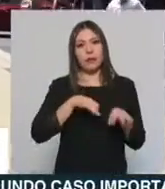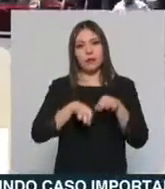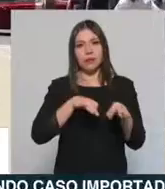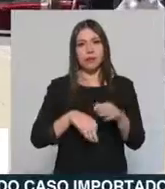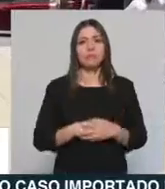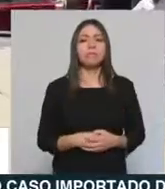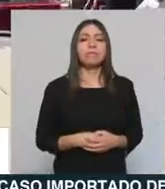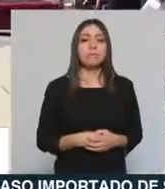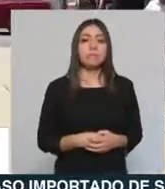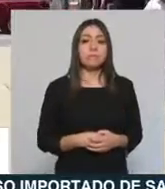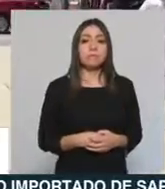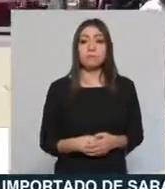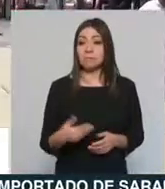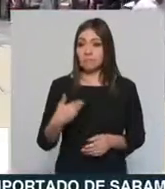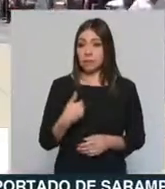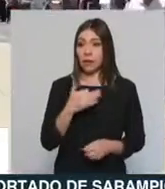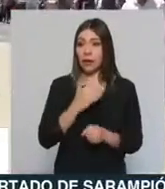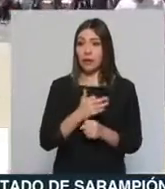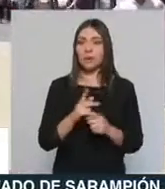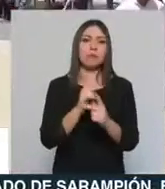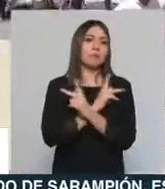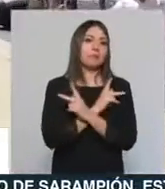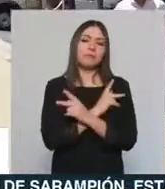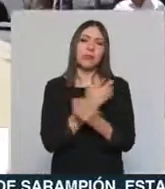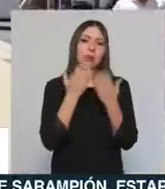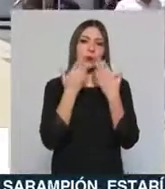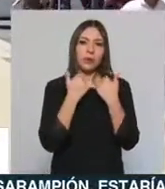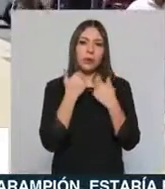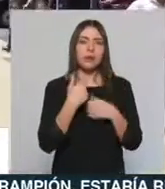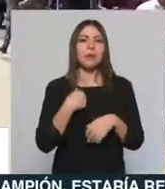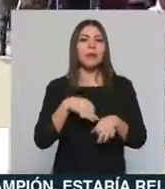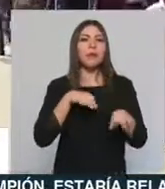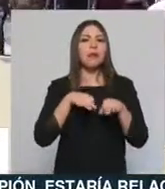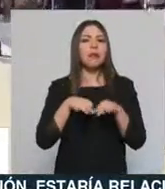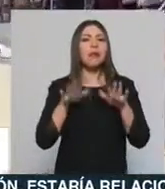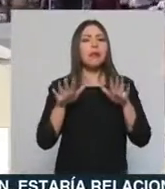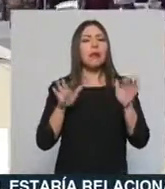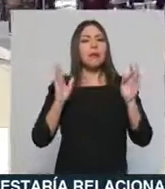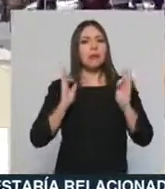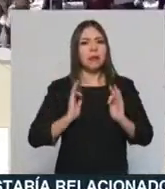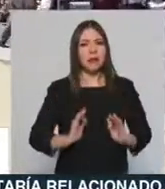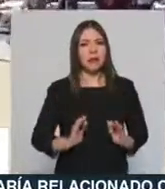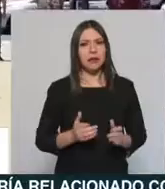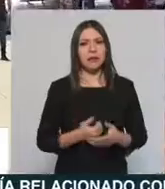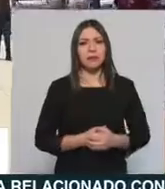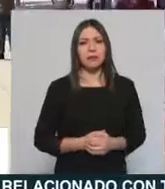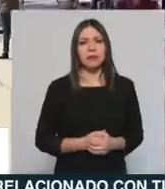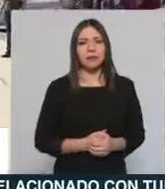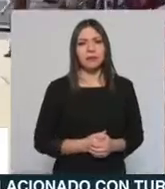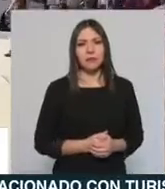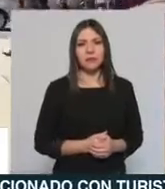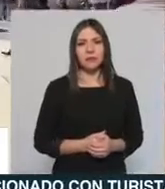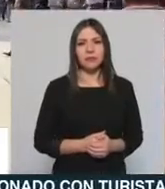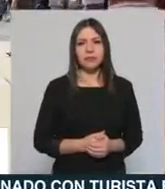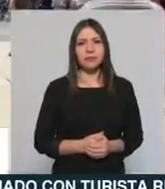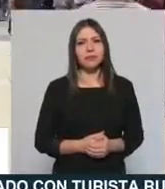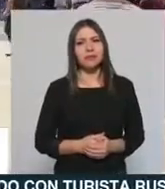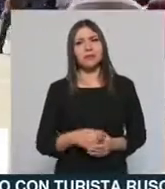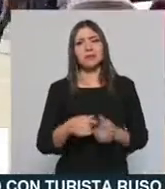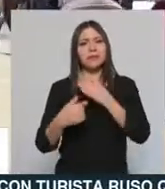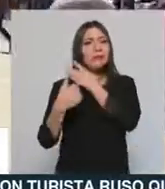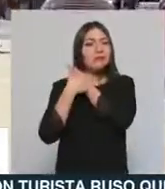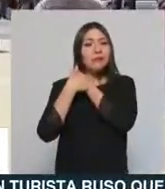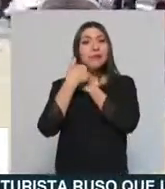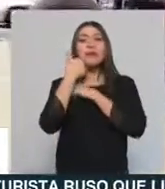dan vacaciones porque ahorita el trabajo está muy tranquilo, pero realmente no las espero, más